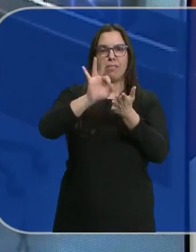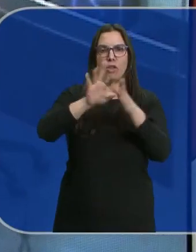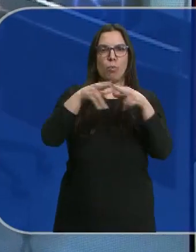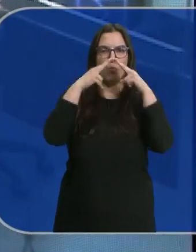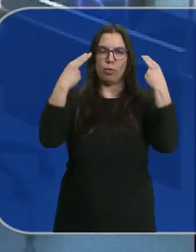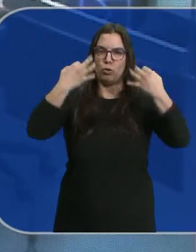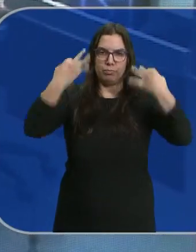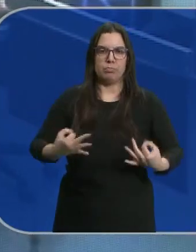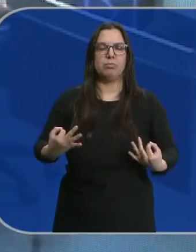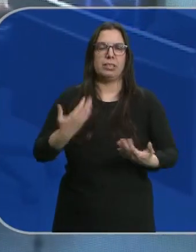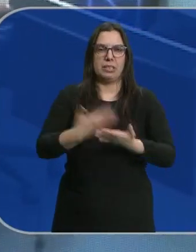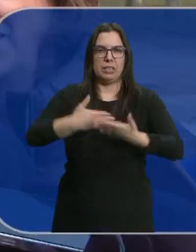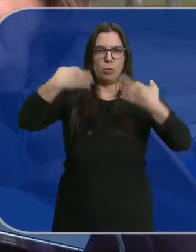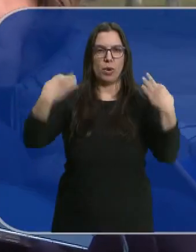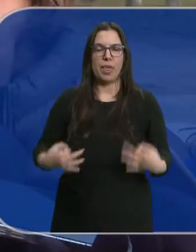está garantizada.